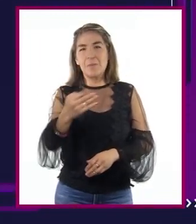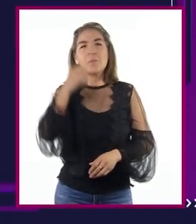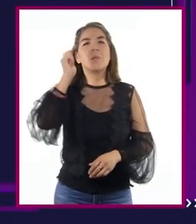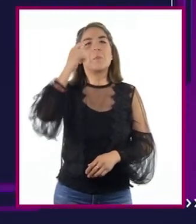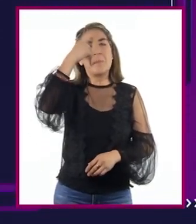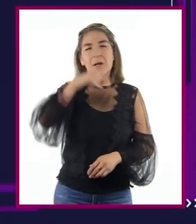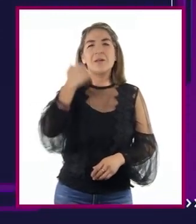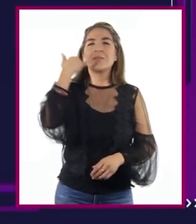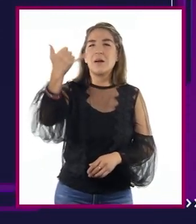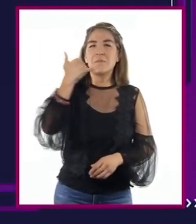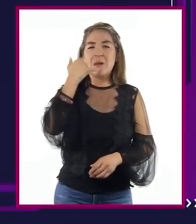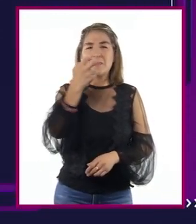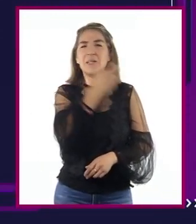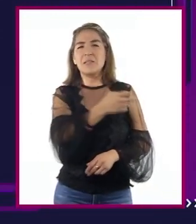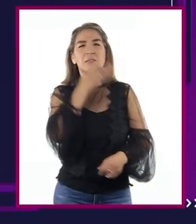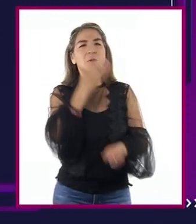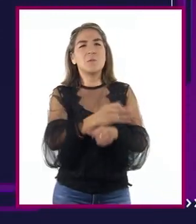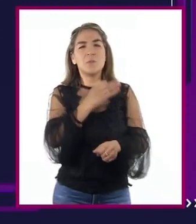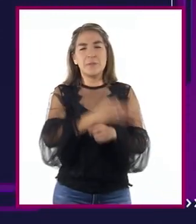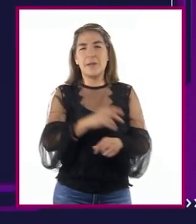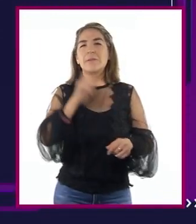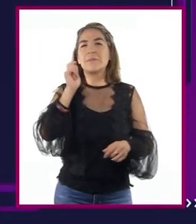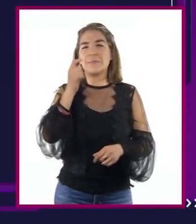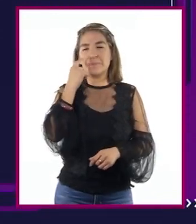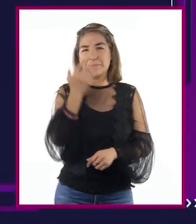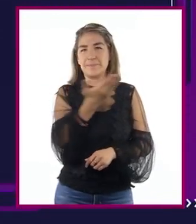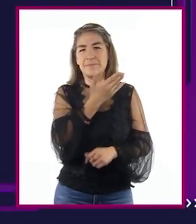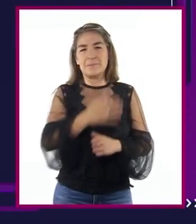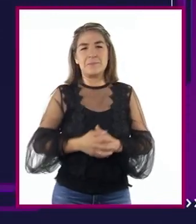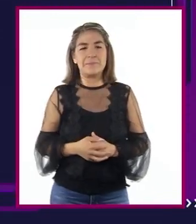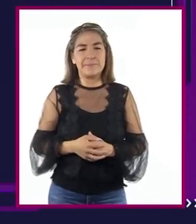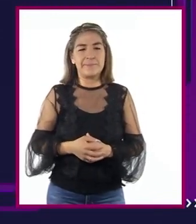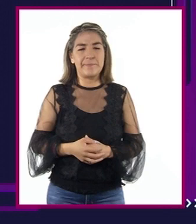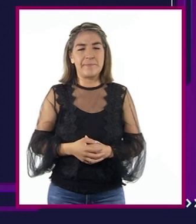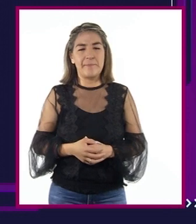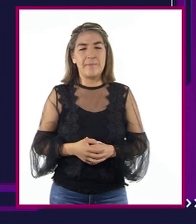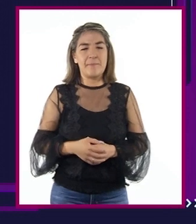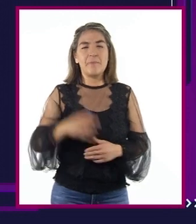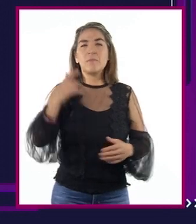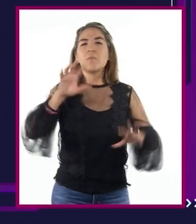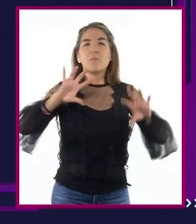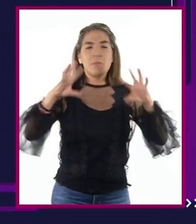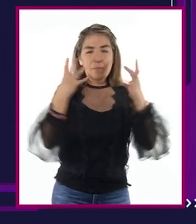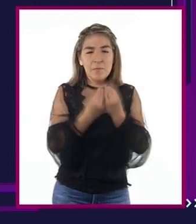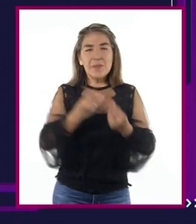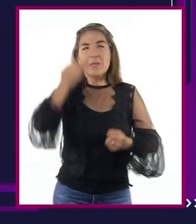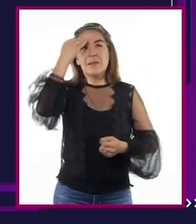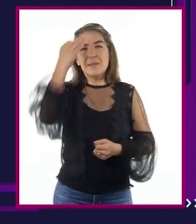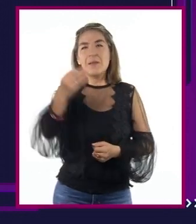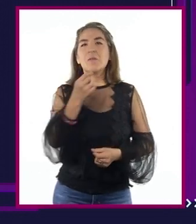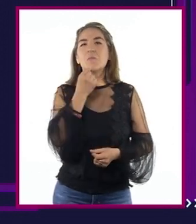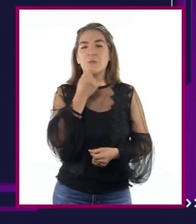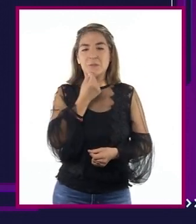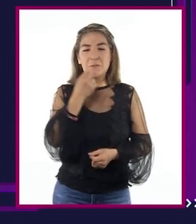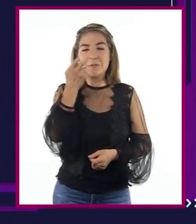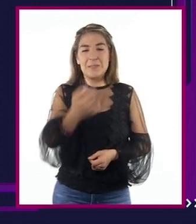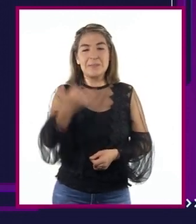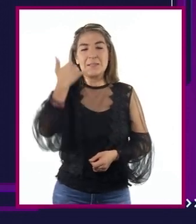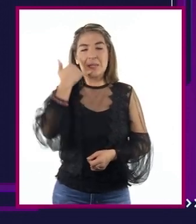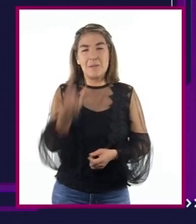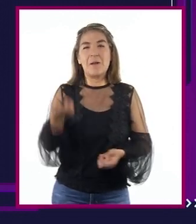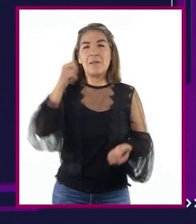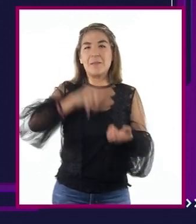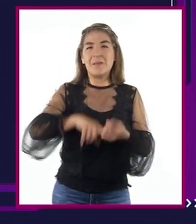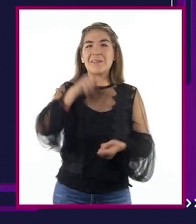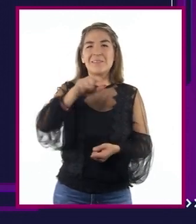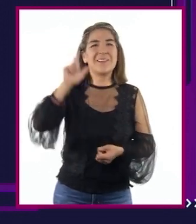llamadas. Esta situación es la siguiente. Se registra el tiempo en segundos de las llamadas